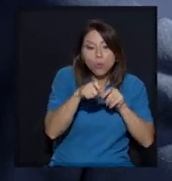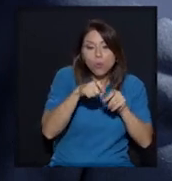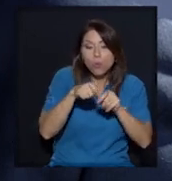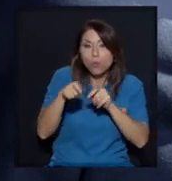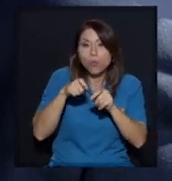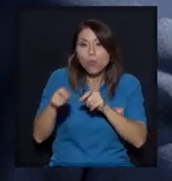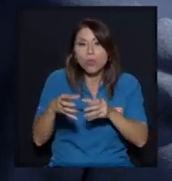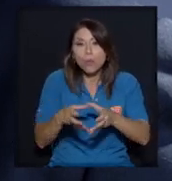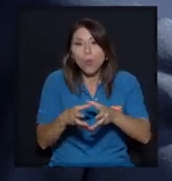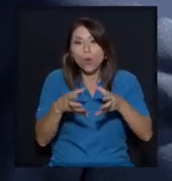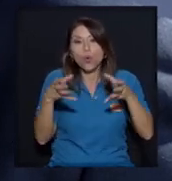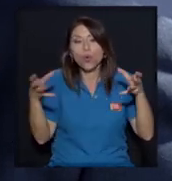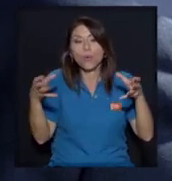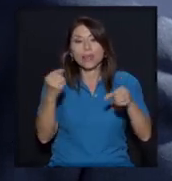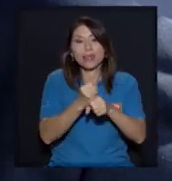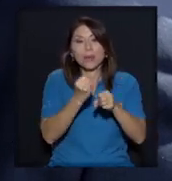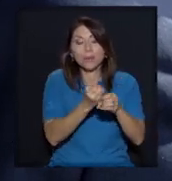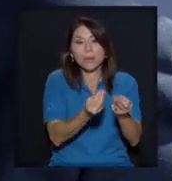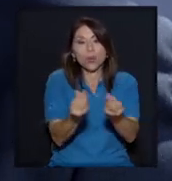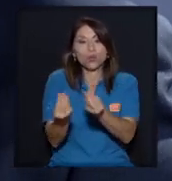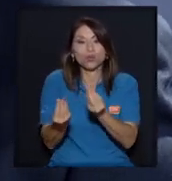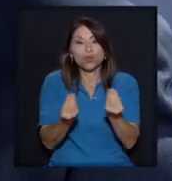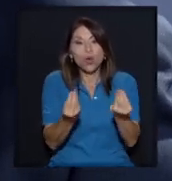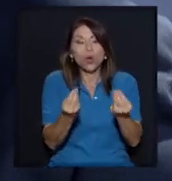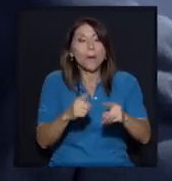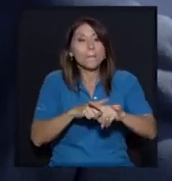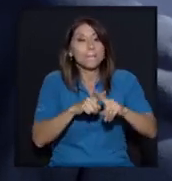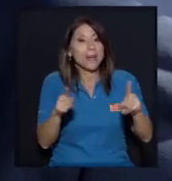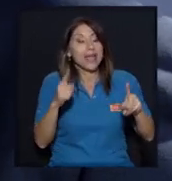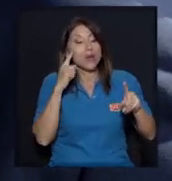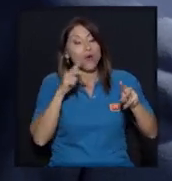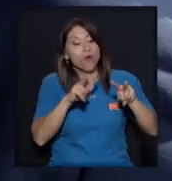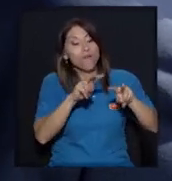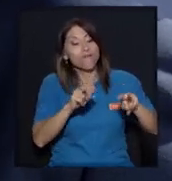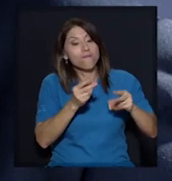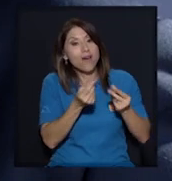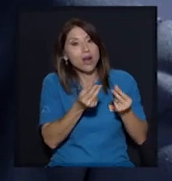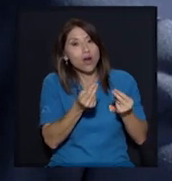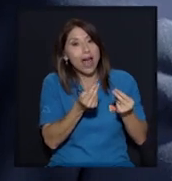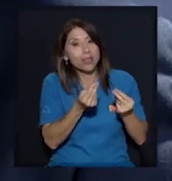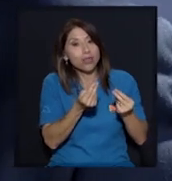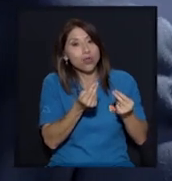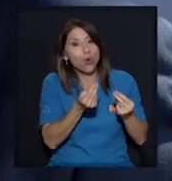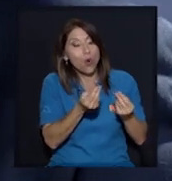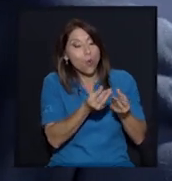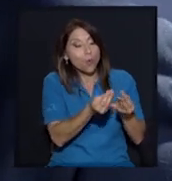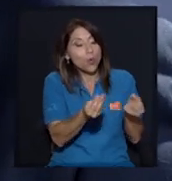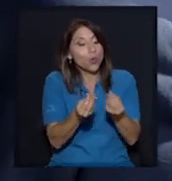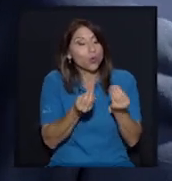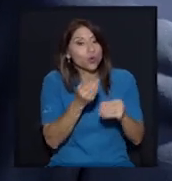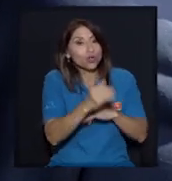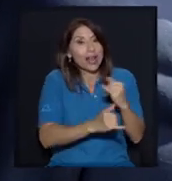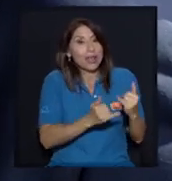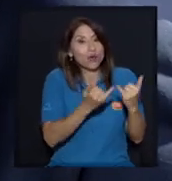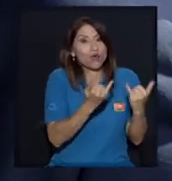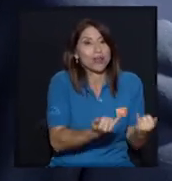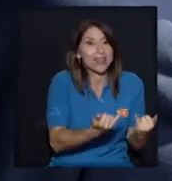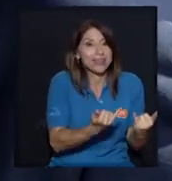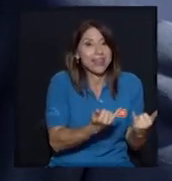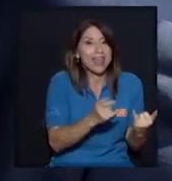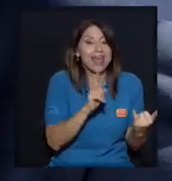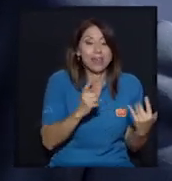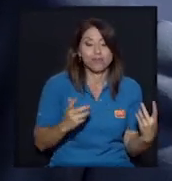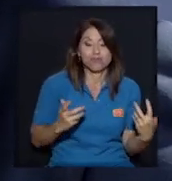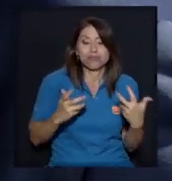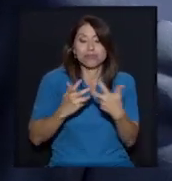valorando los productos del año corriente a los precios del año inmediato anterior. Entonces,